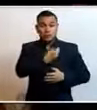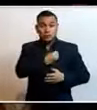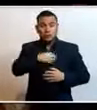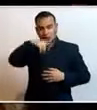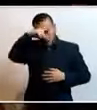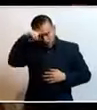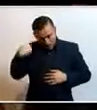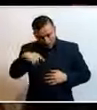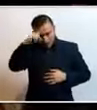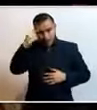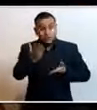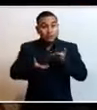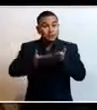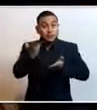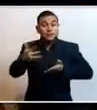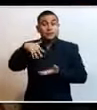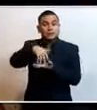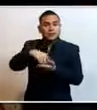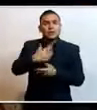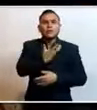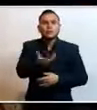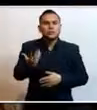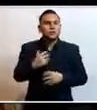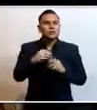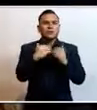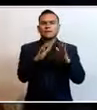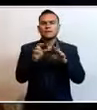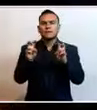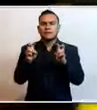a trabajar para ellos todo lo que podamos.